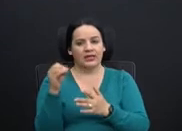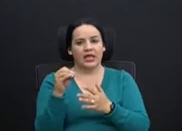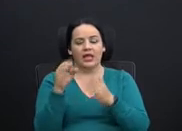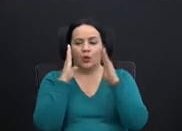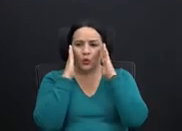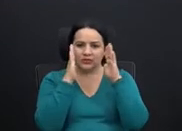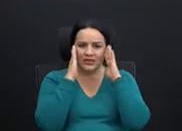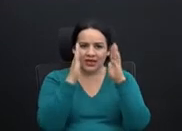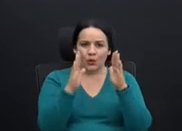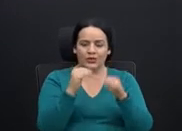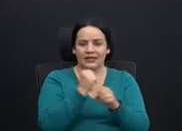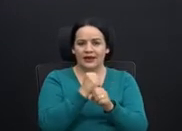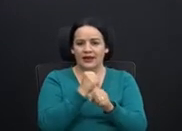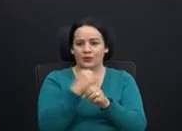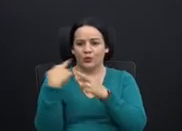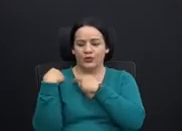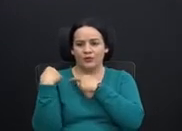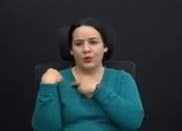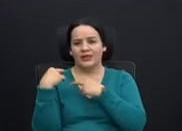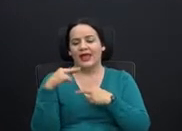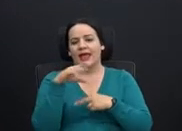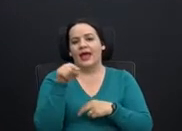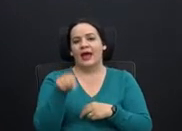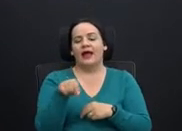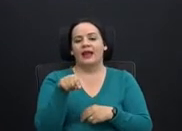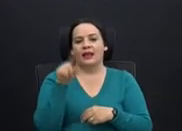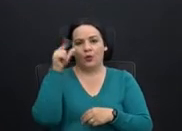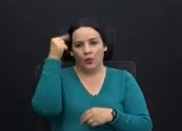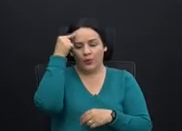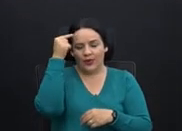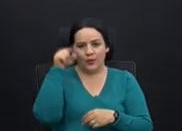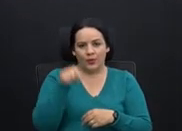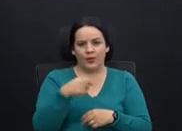tareas que corresponde al Ejecutivo que tienen que ver con reglamentación.